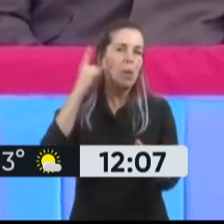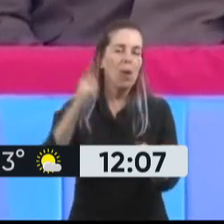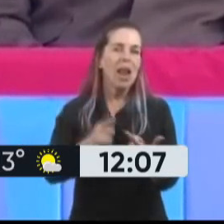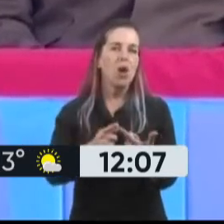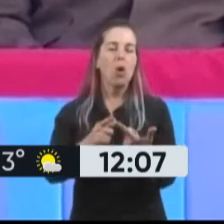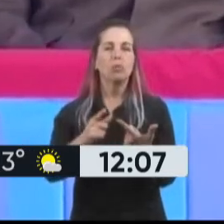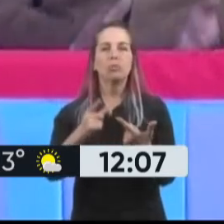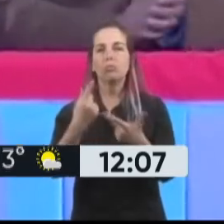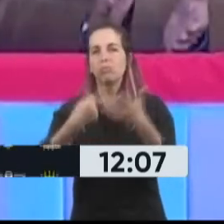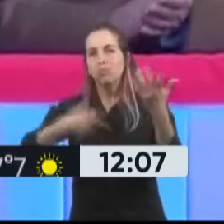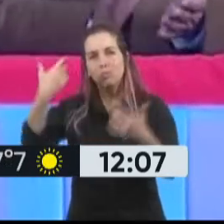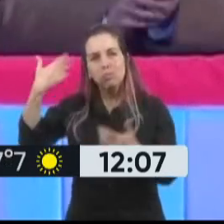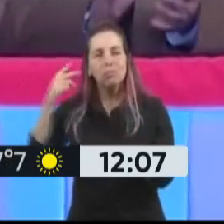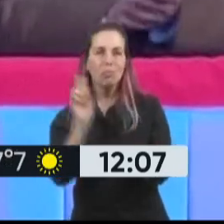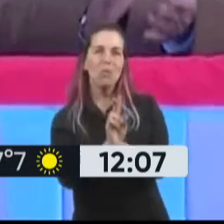héroes.